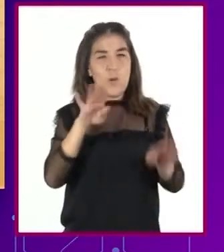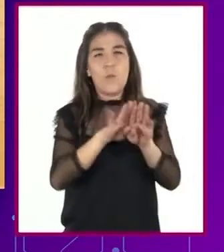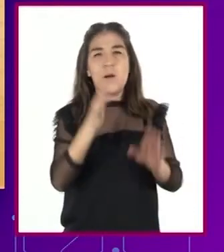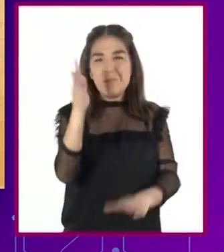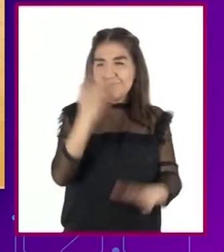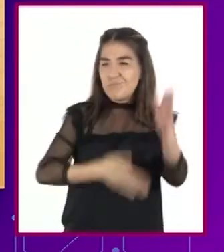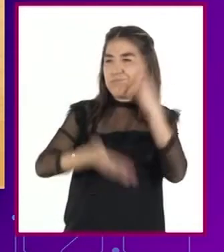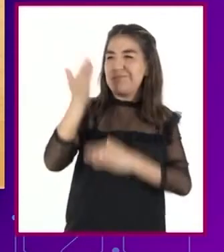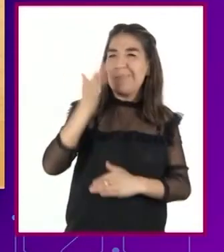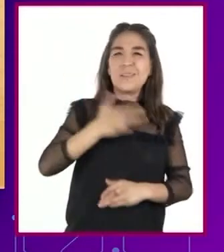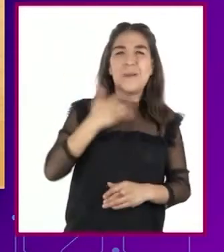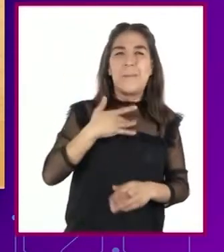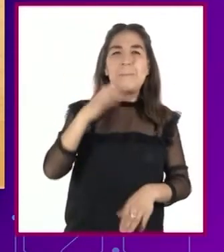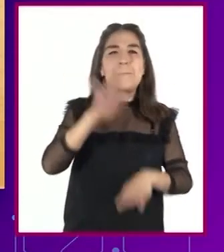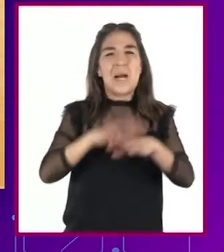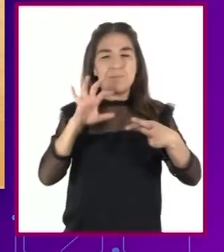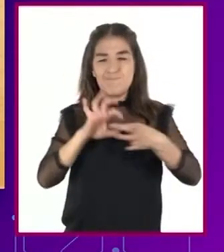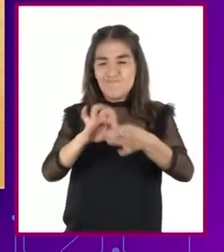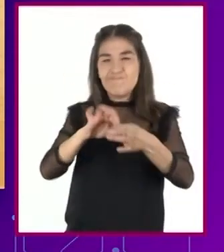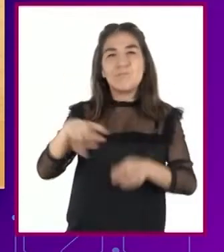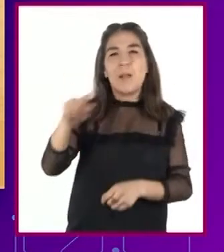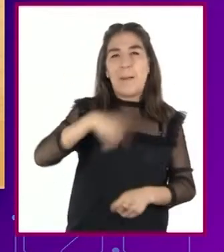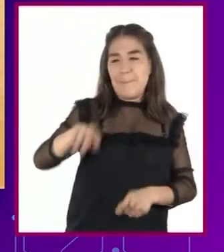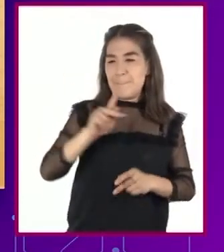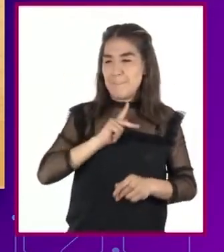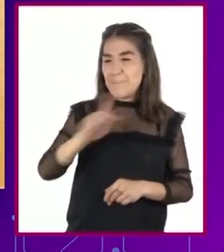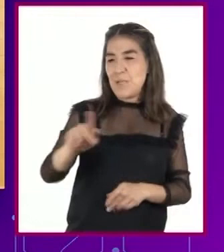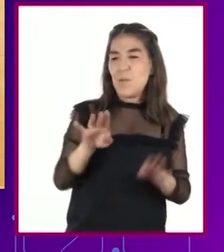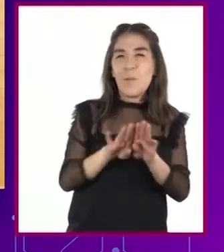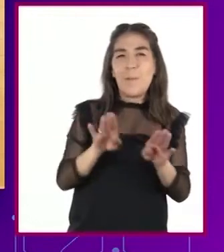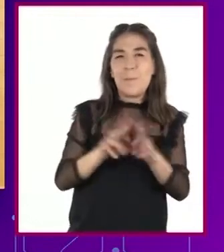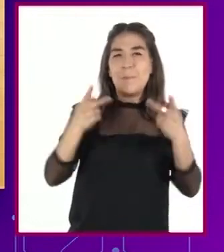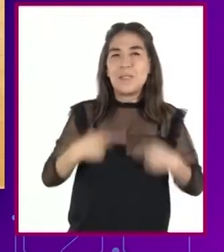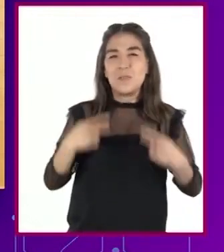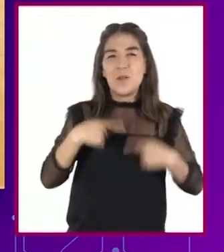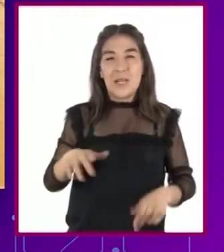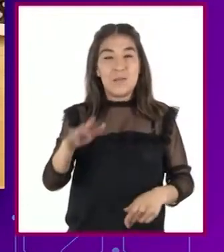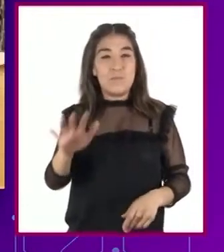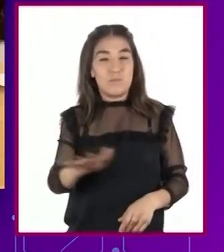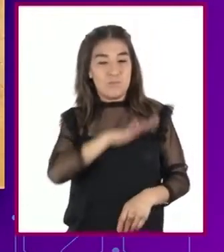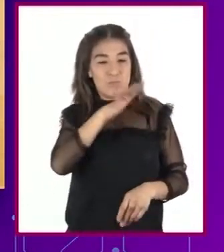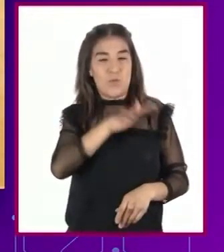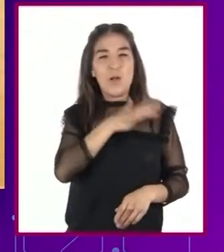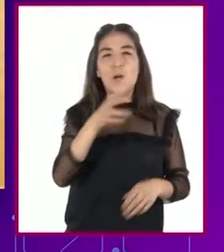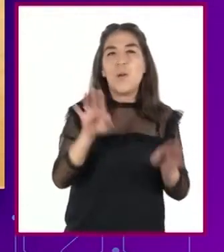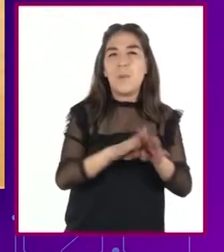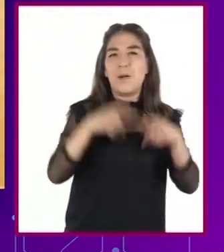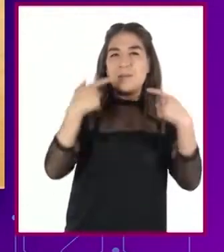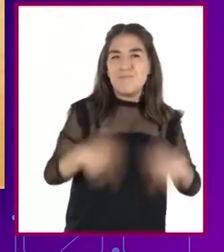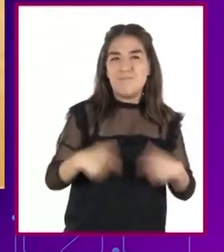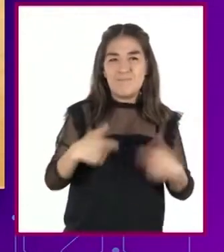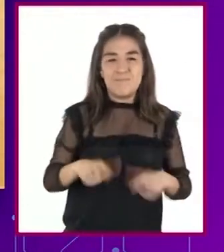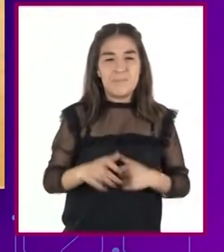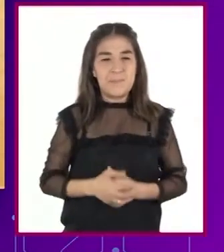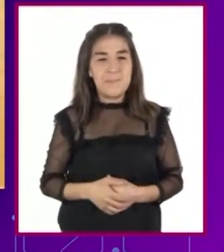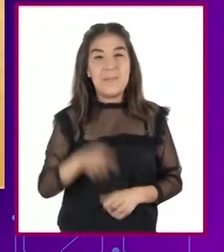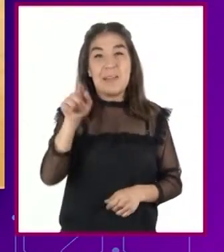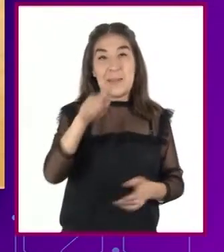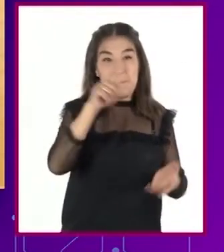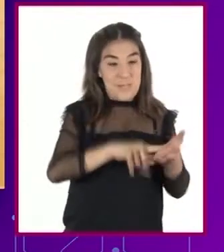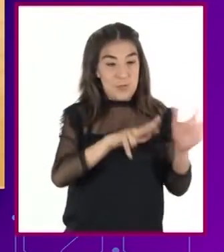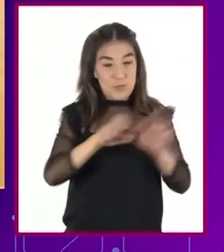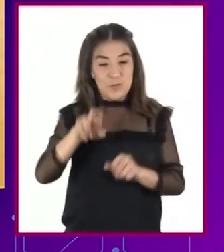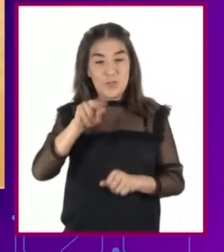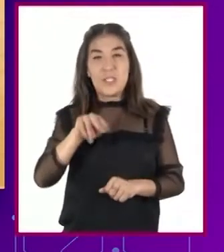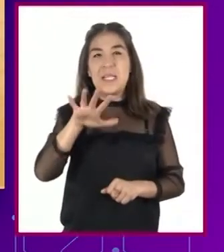superioridad unía a los hombres blancos, ricos y pobres. En 1885, en París,